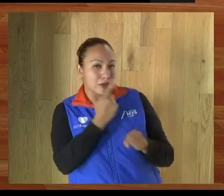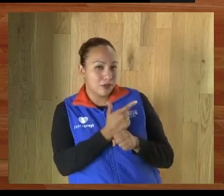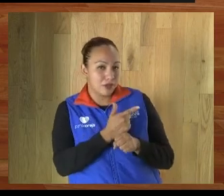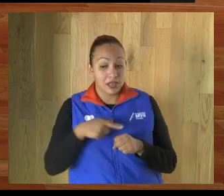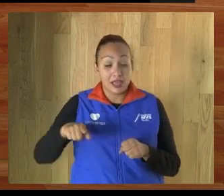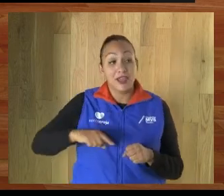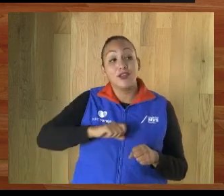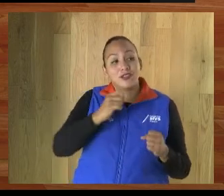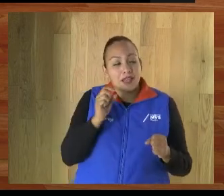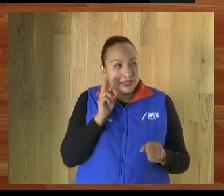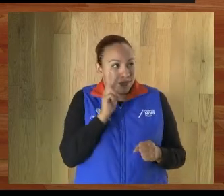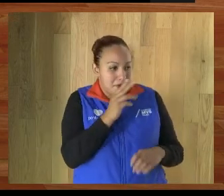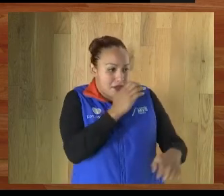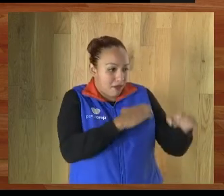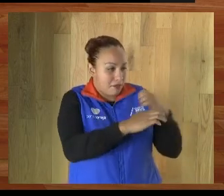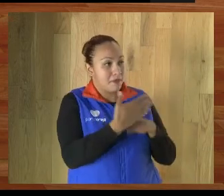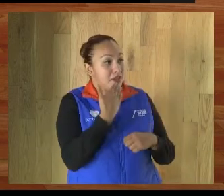nosotros.